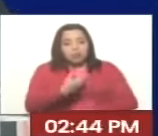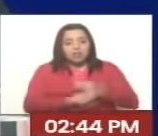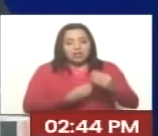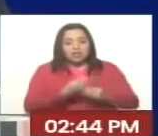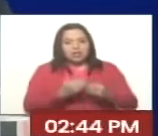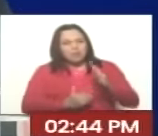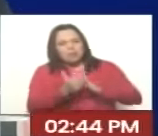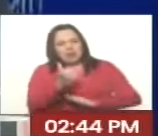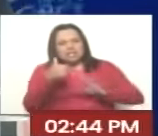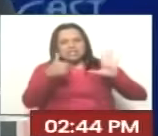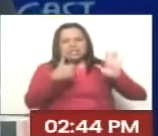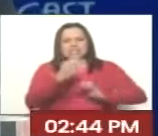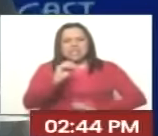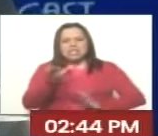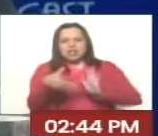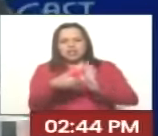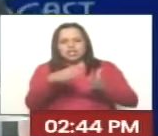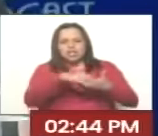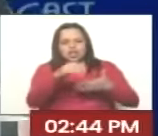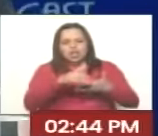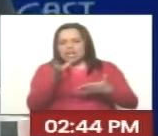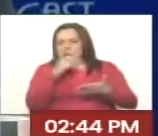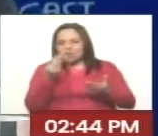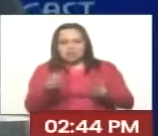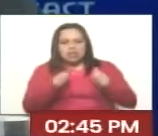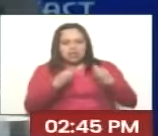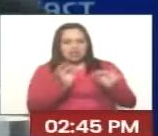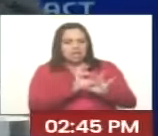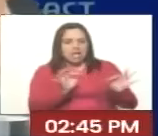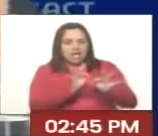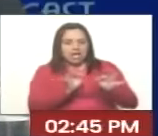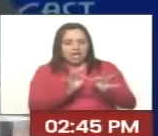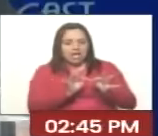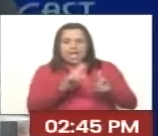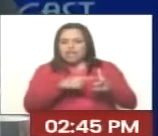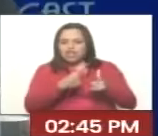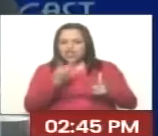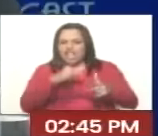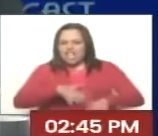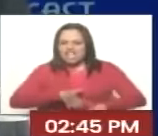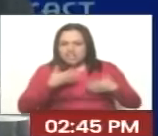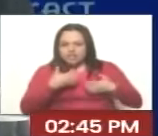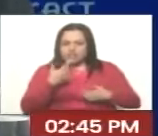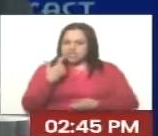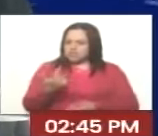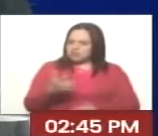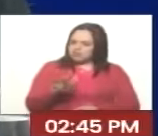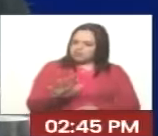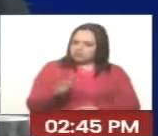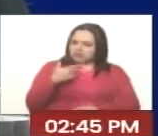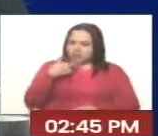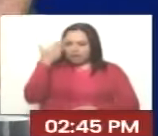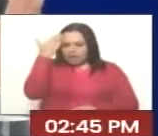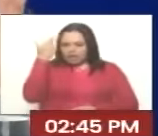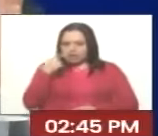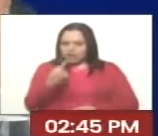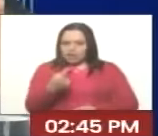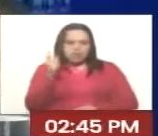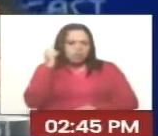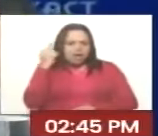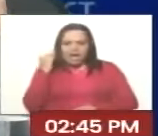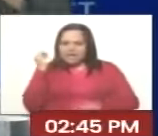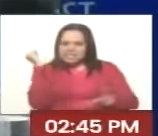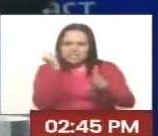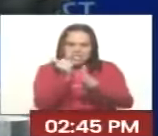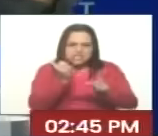más de $60,000 y que no le dieron nada. Ah, caramba. Que eso le dio rabia. Y yo le digo, Dios, yo en mi mente decía, oye, esta mujer es una asesina.